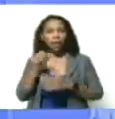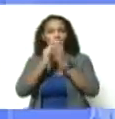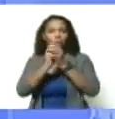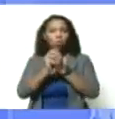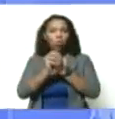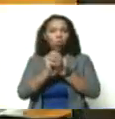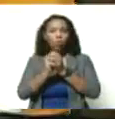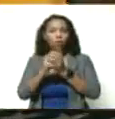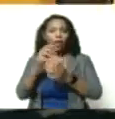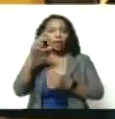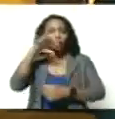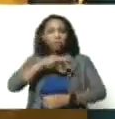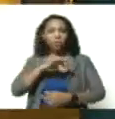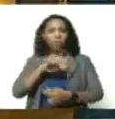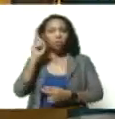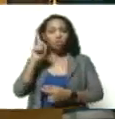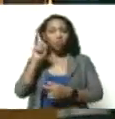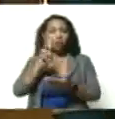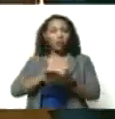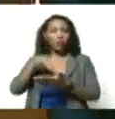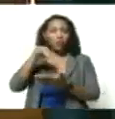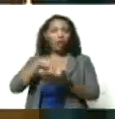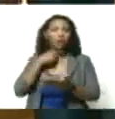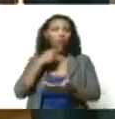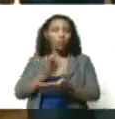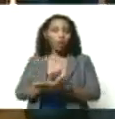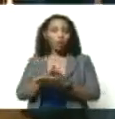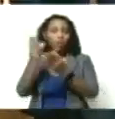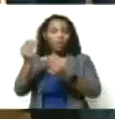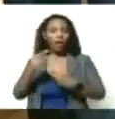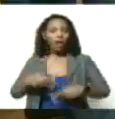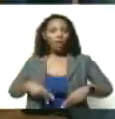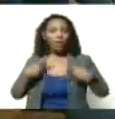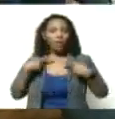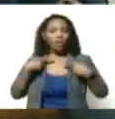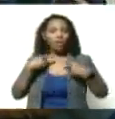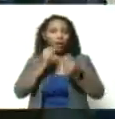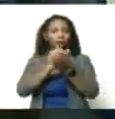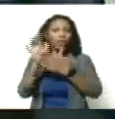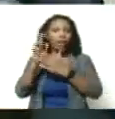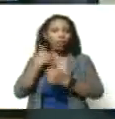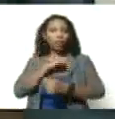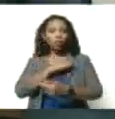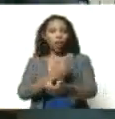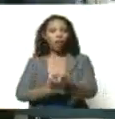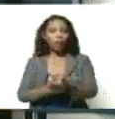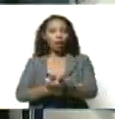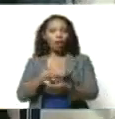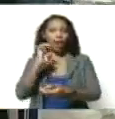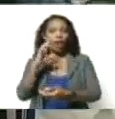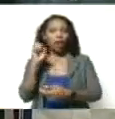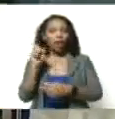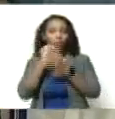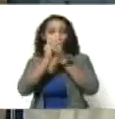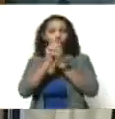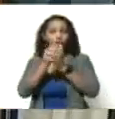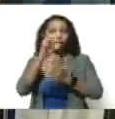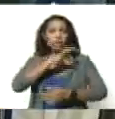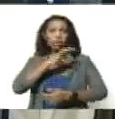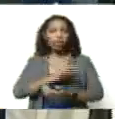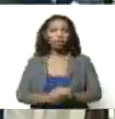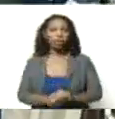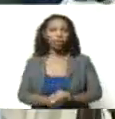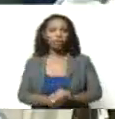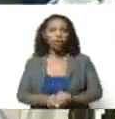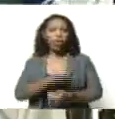Señor. Tú que resucitaste a los muertos, dígnate dar la vida eterna a nuestro hermano Earle. Roguemos al Señor.